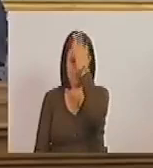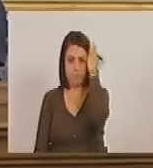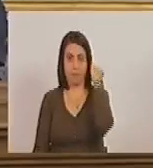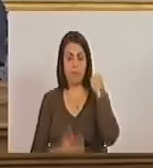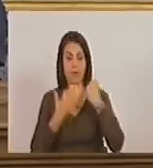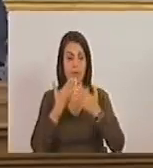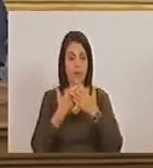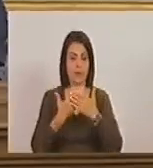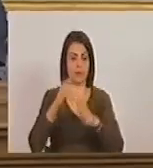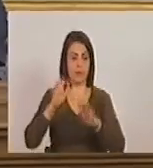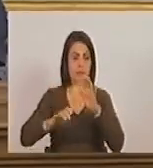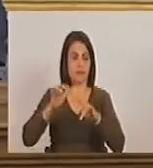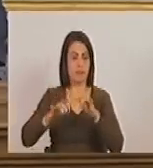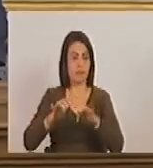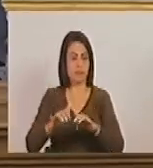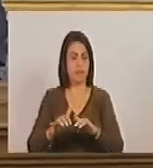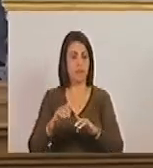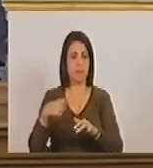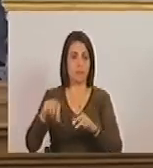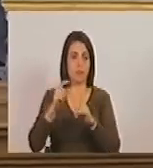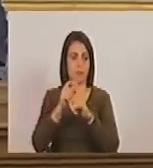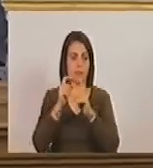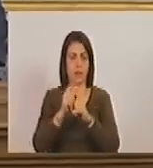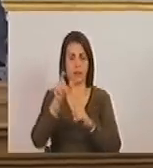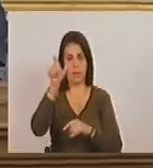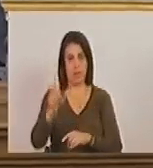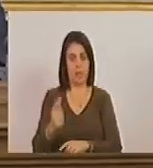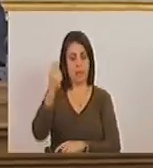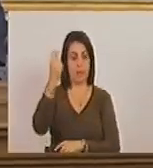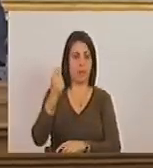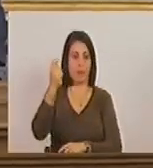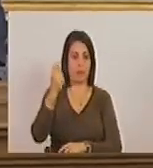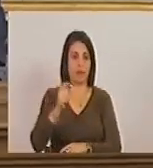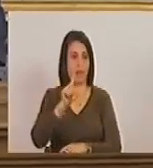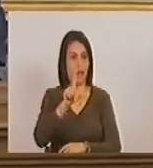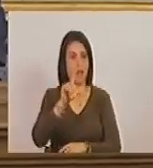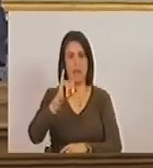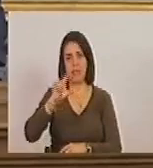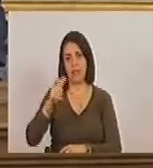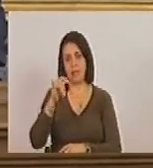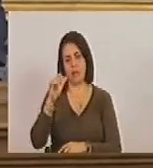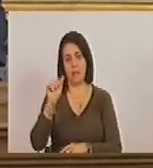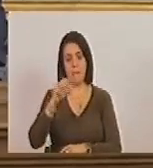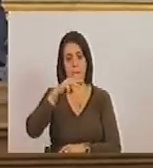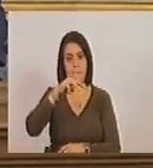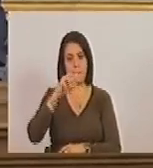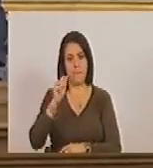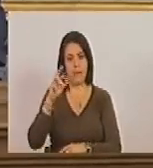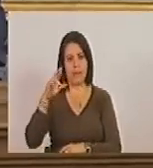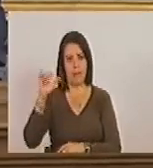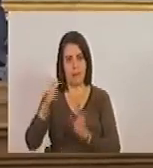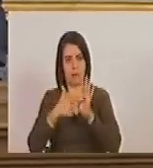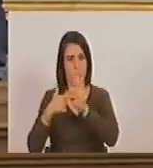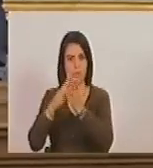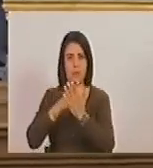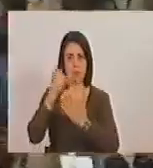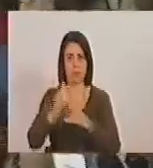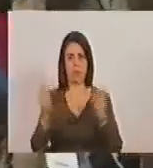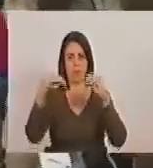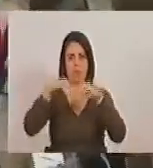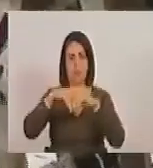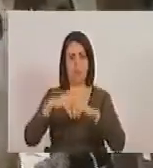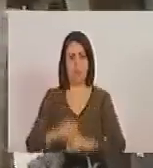Gracias, secretaria. Voy a dejar en el derecho de palabra a la diputada Ligia María Machado para que presente el proyecto de acuerdo.